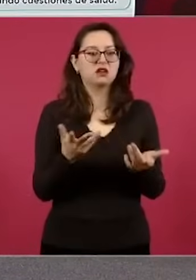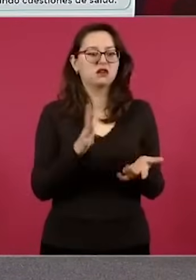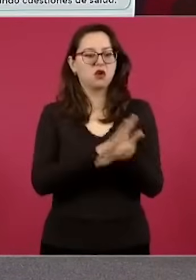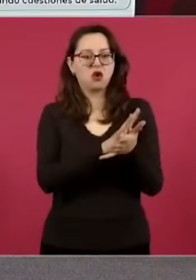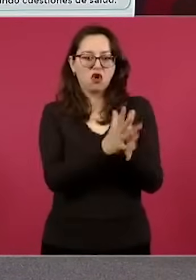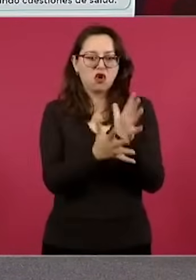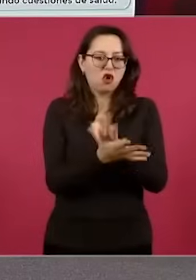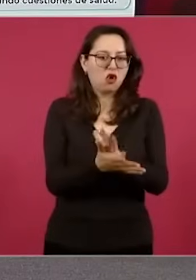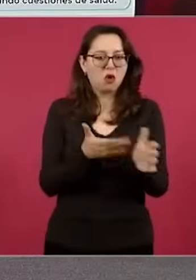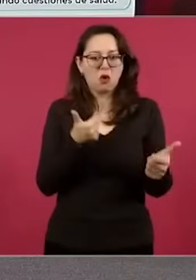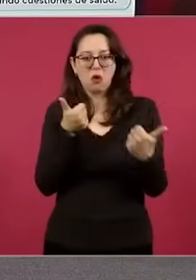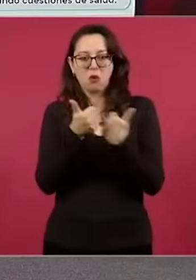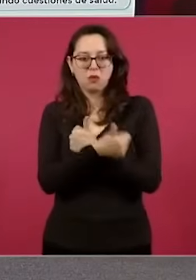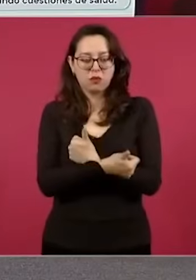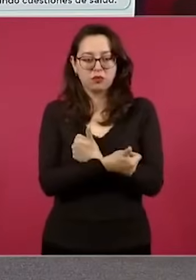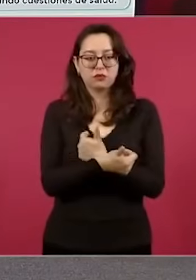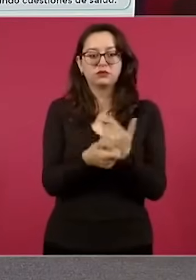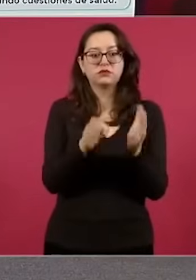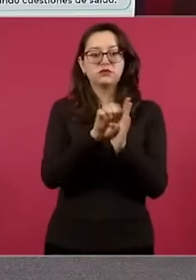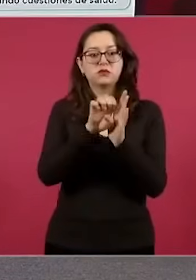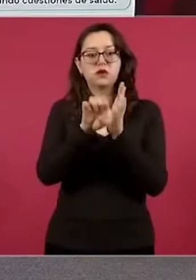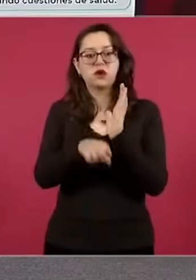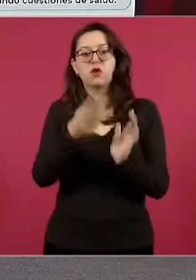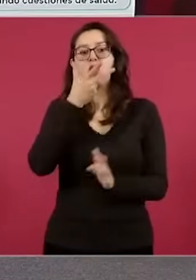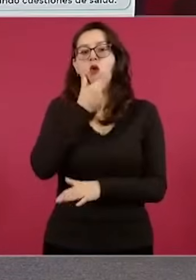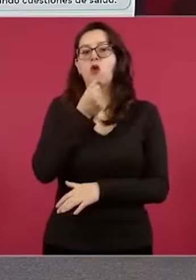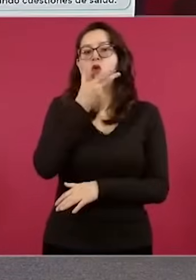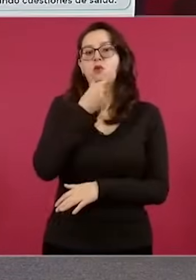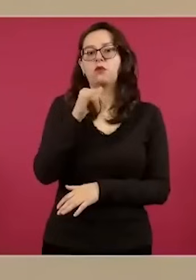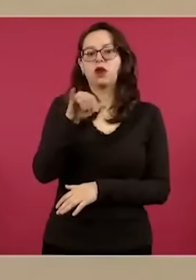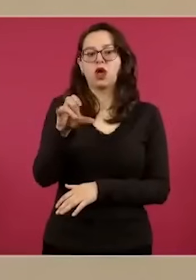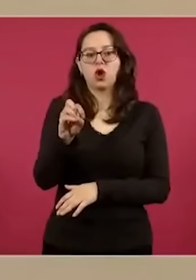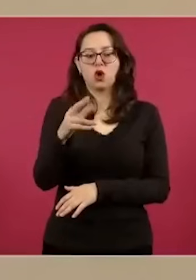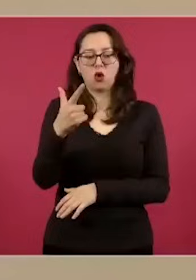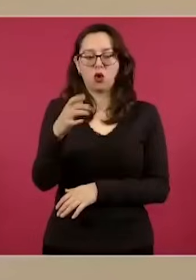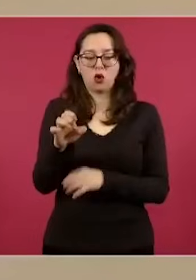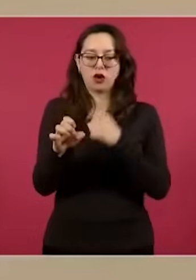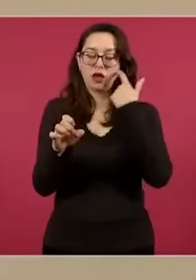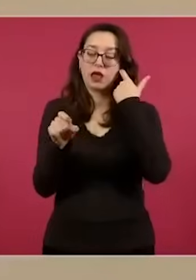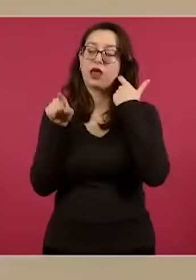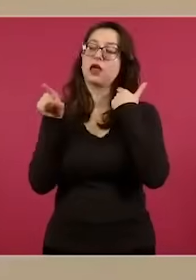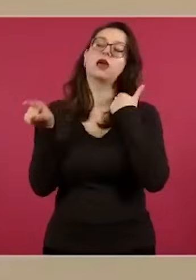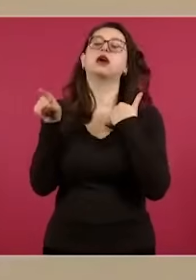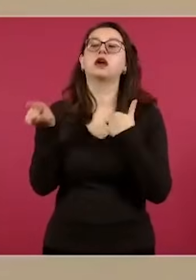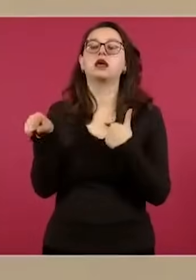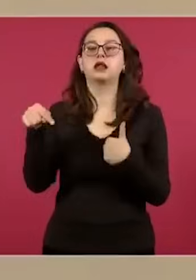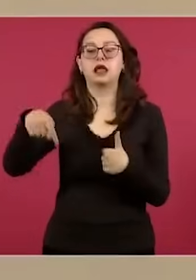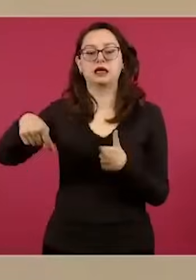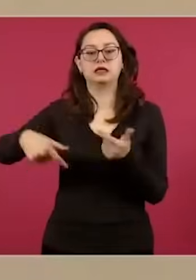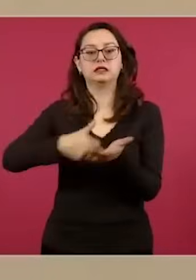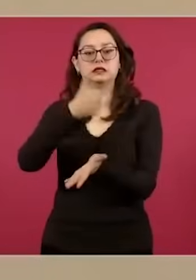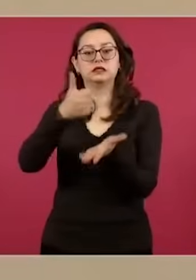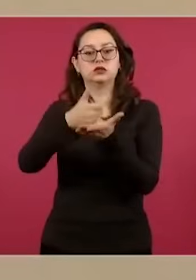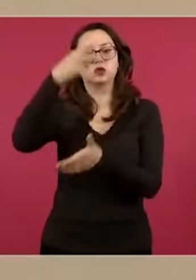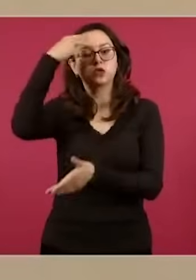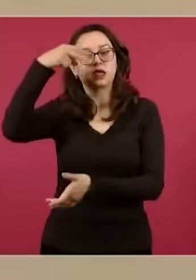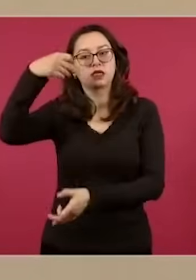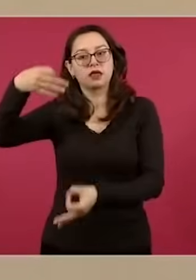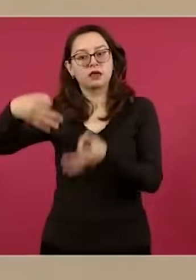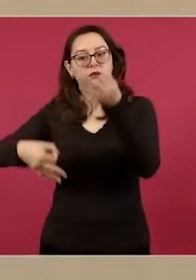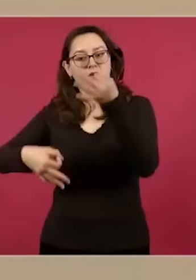Antonio Medina Gaona juez démo primero de distrito de amparo en materia penal en la Ciudad de México y El caso